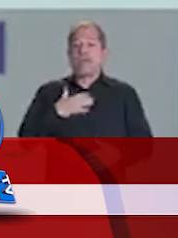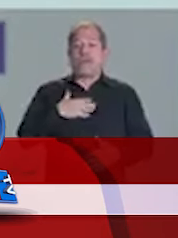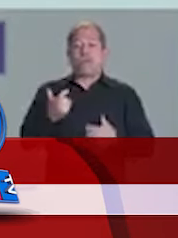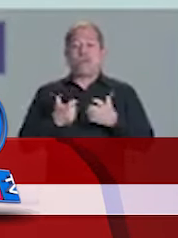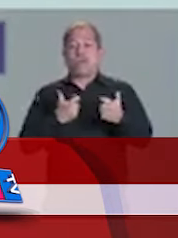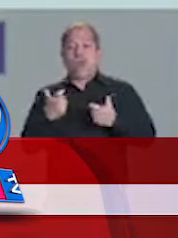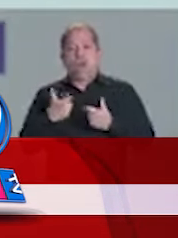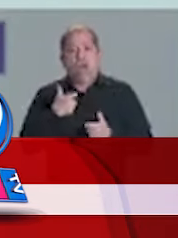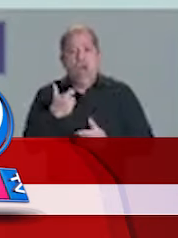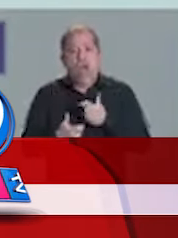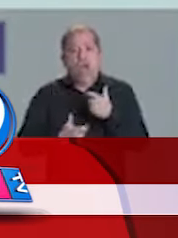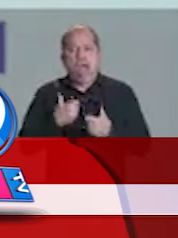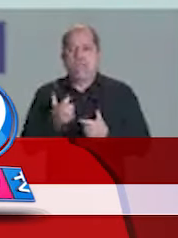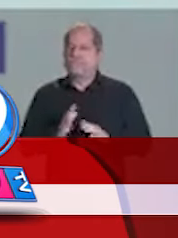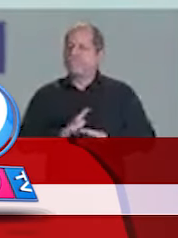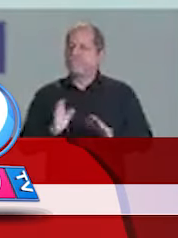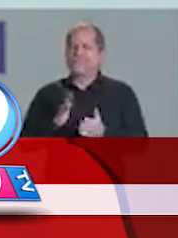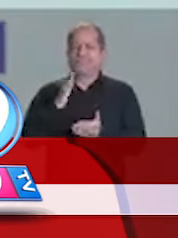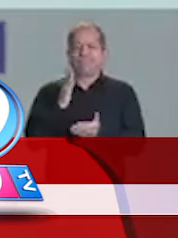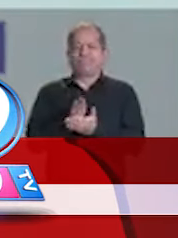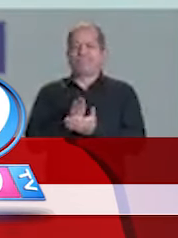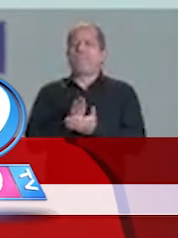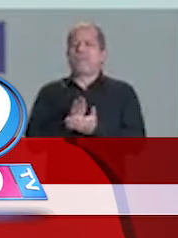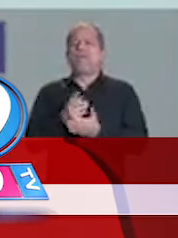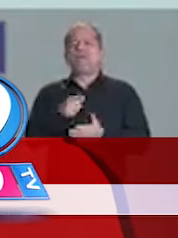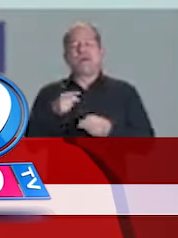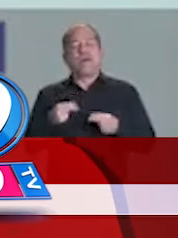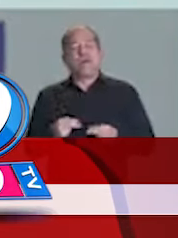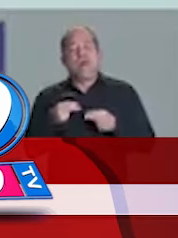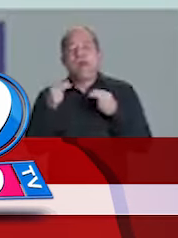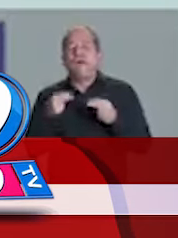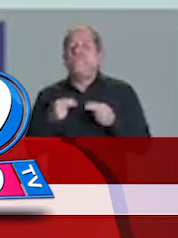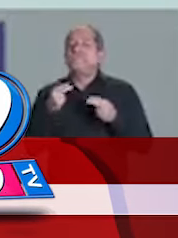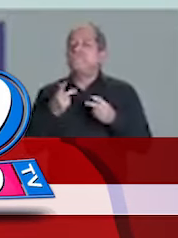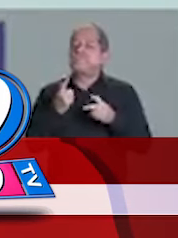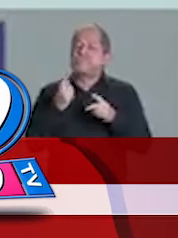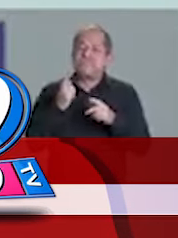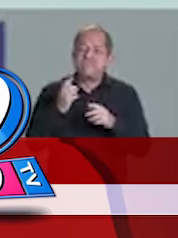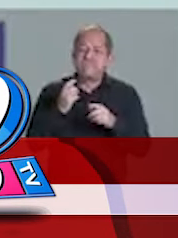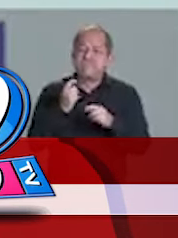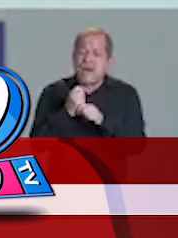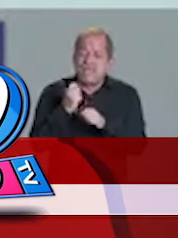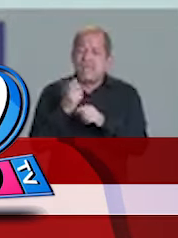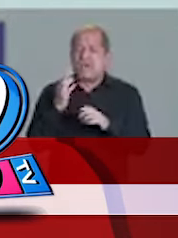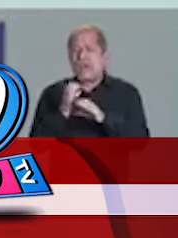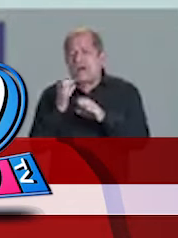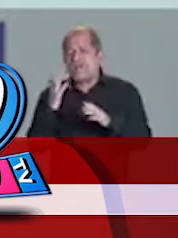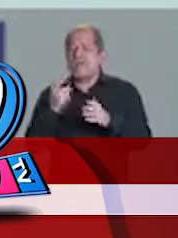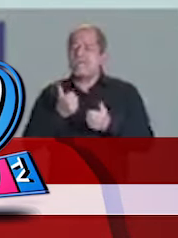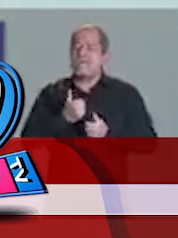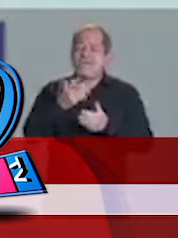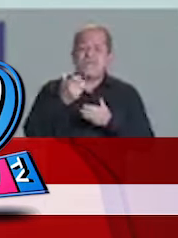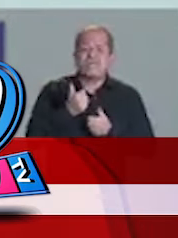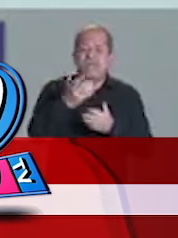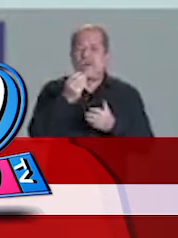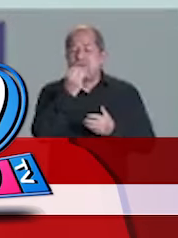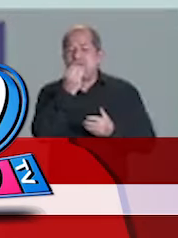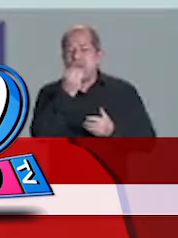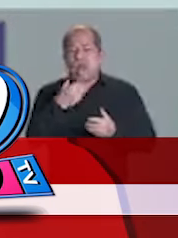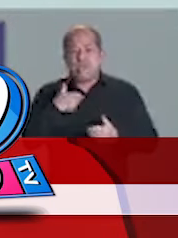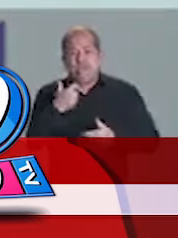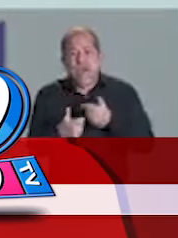tú distribuidor de alimentos, temas que las no volverás a estar solo. Como la reforma se fiscal, acabaron los abrazos a los delincuentes. De las de agua. Les